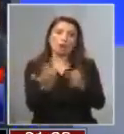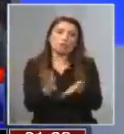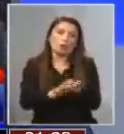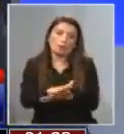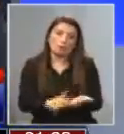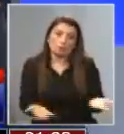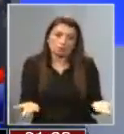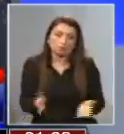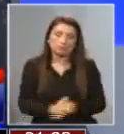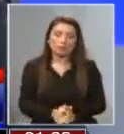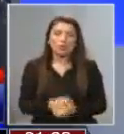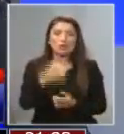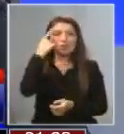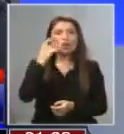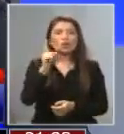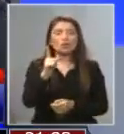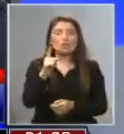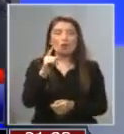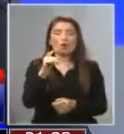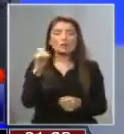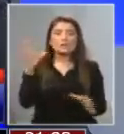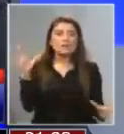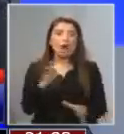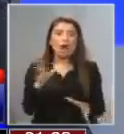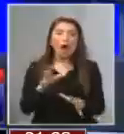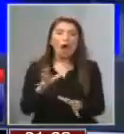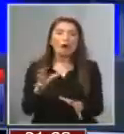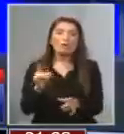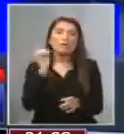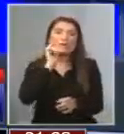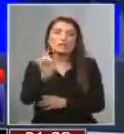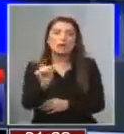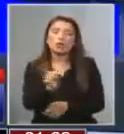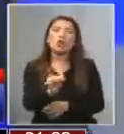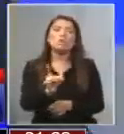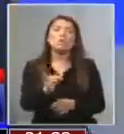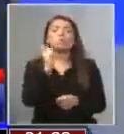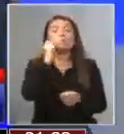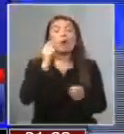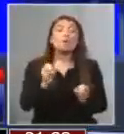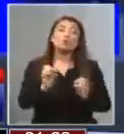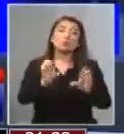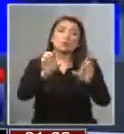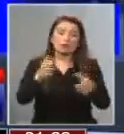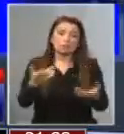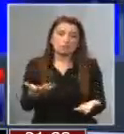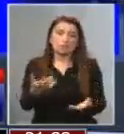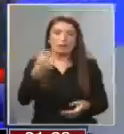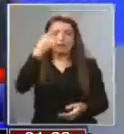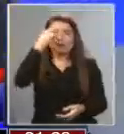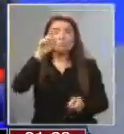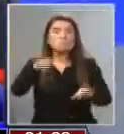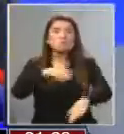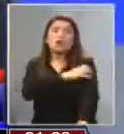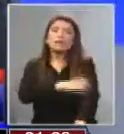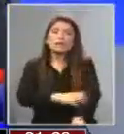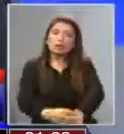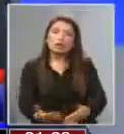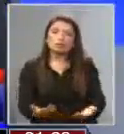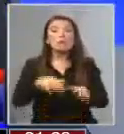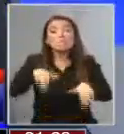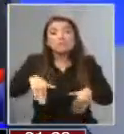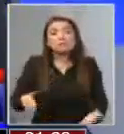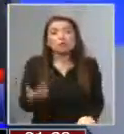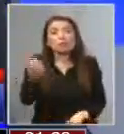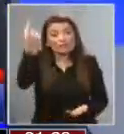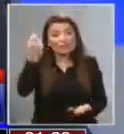O sea, no creo que sea una crítica muy grave. Es una oportunidad, pero te lo he dicho había así. Una oportunidad, claro, de hacer algo importante. ¿Lo mismo con regiones? Y se perdió. Lo mismo, yo, ¿me entiendes? Yo